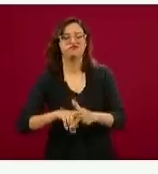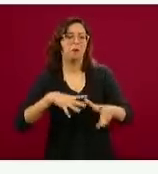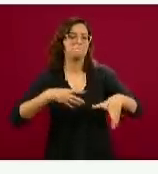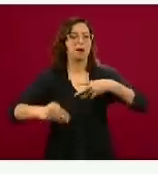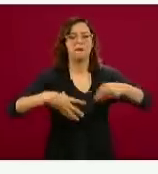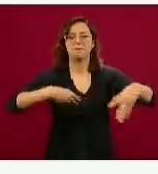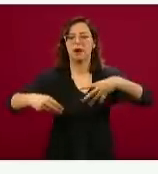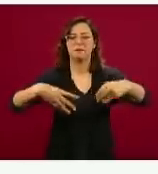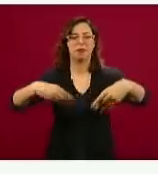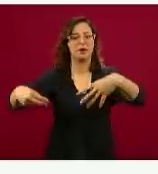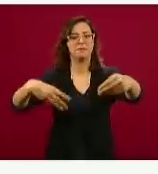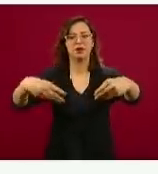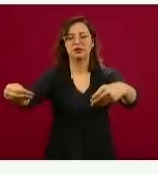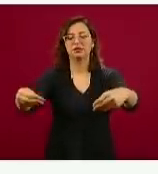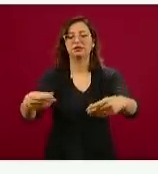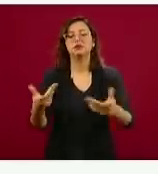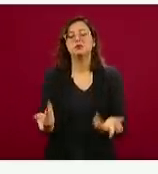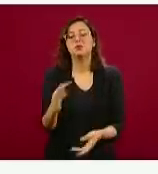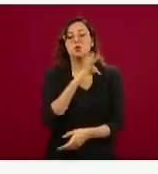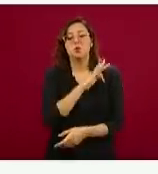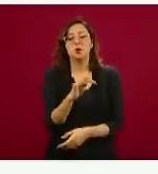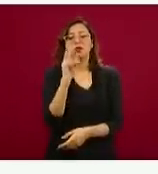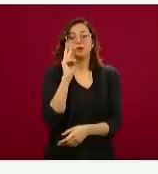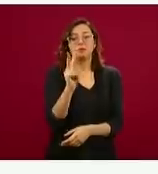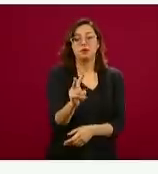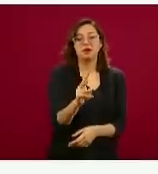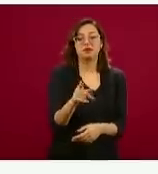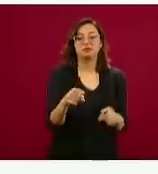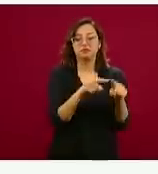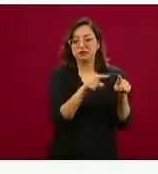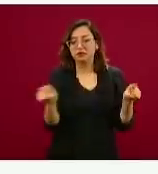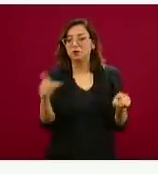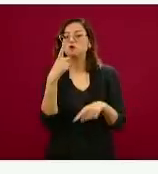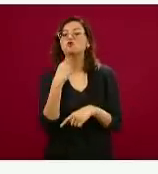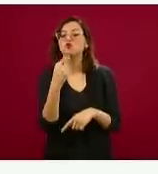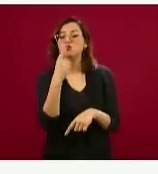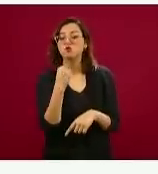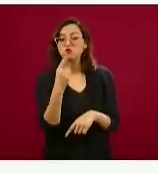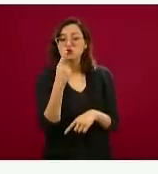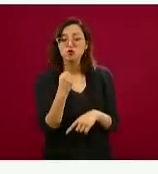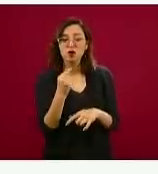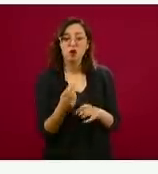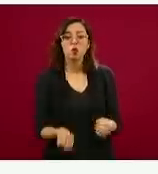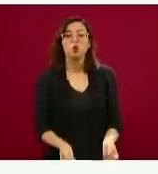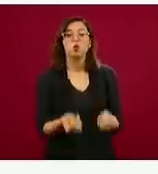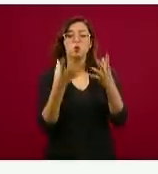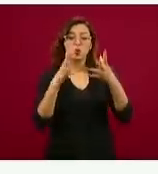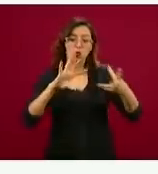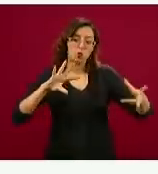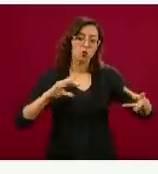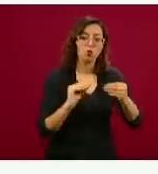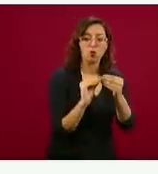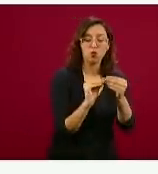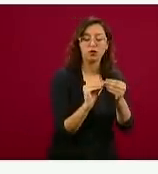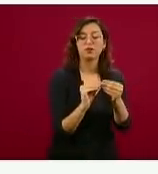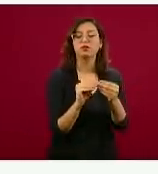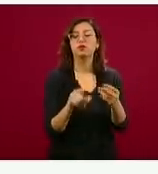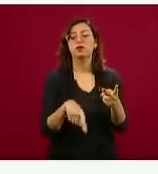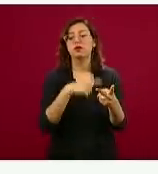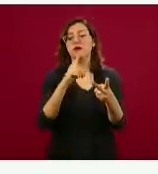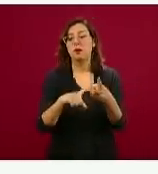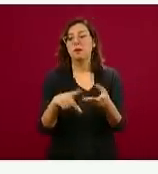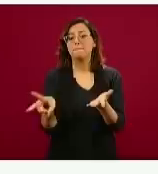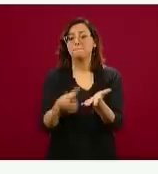transmisión. Lo que representan estas gráficas es, en la línea roja, los casos que se han acumulado, en la línea verde, los casos